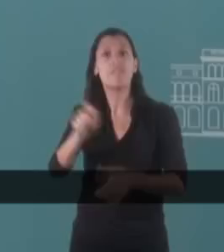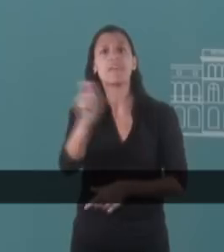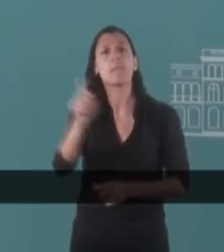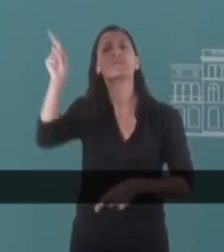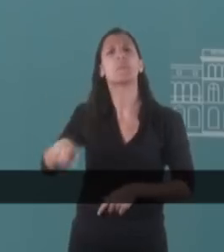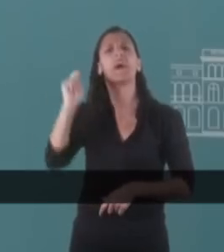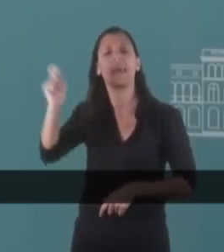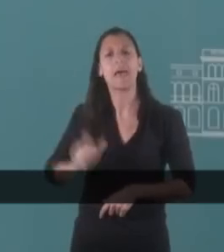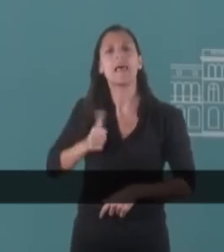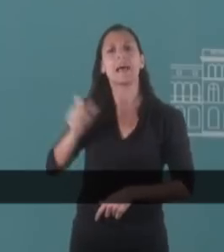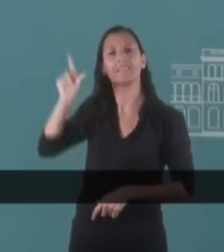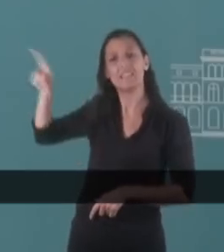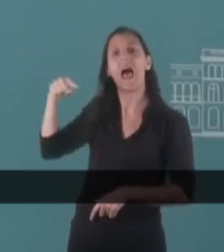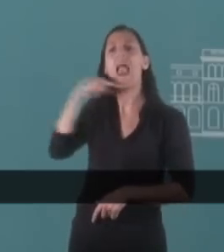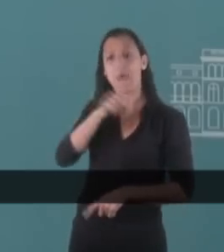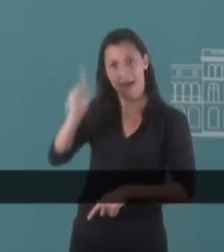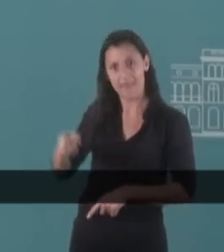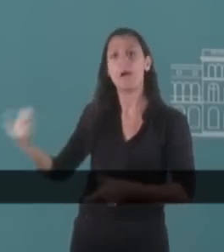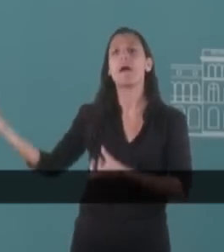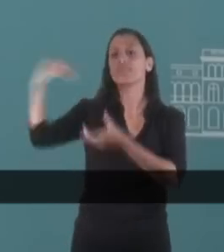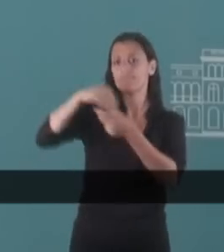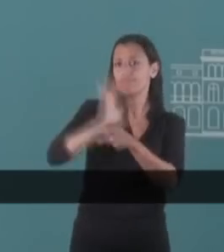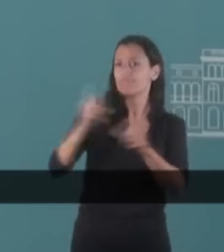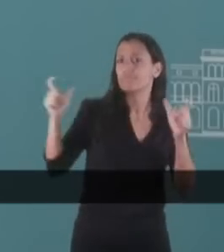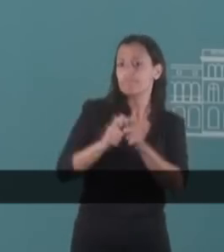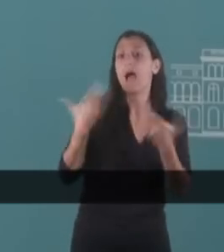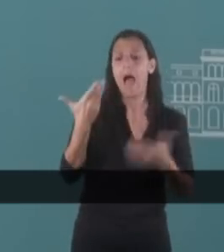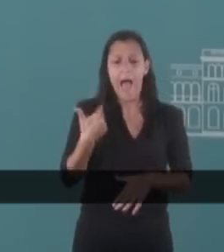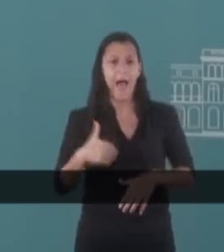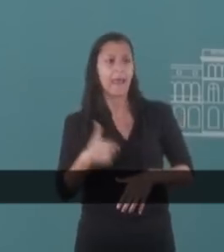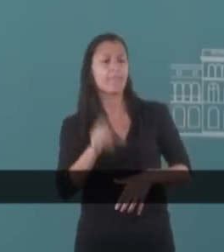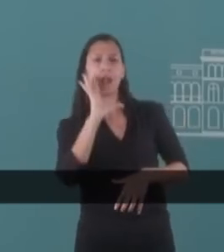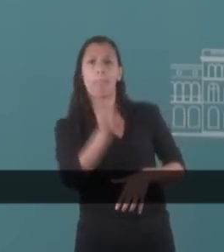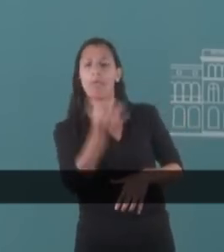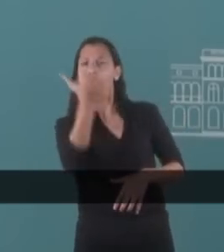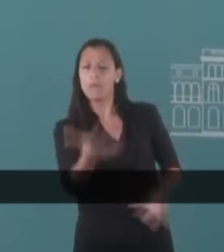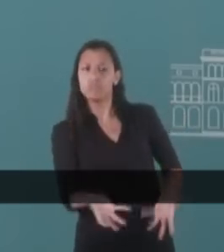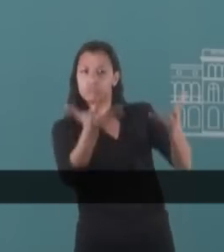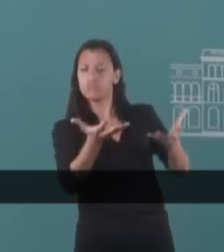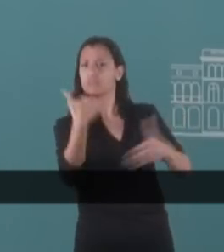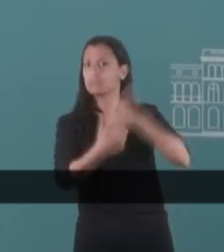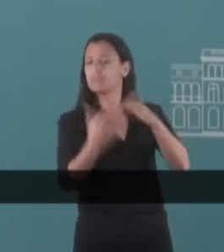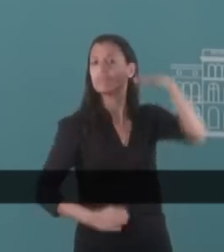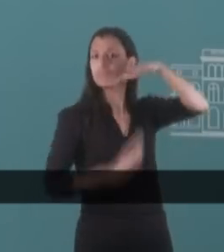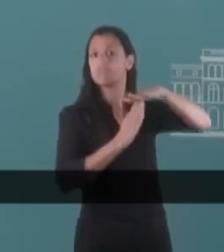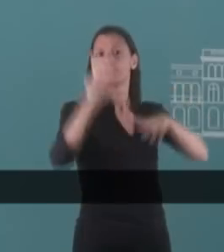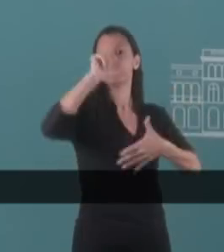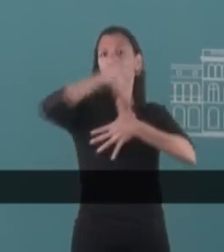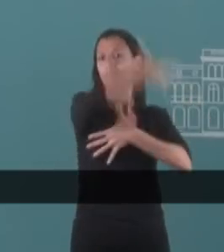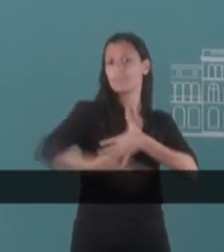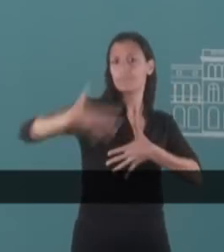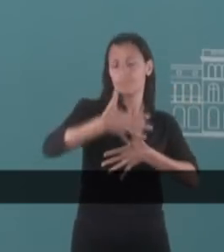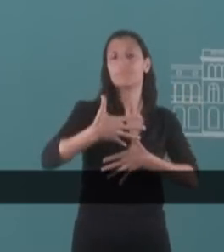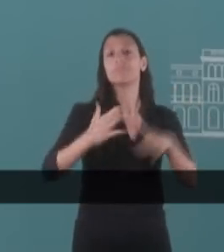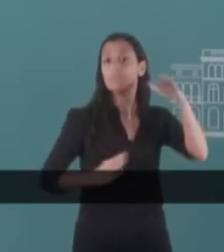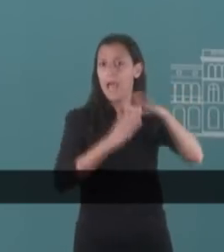el canciller de Alemania. Entonces Argentina sigue creciendo como líder de la región y en un lugar muy